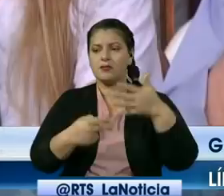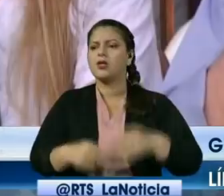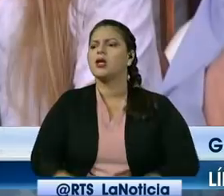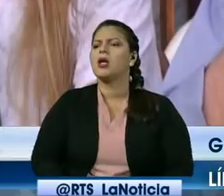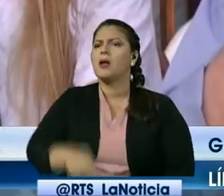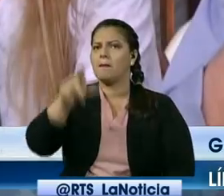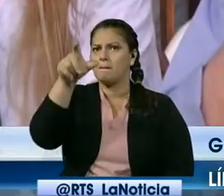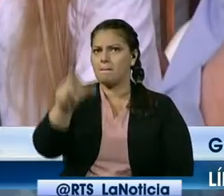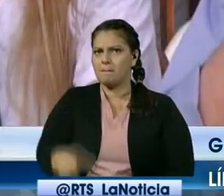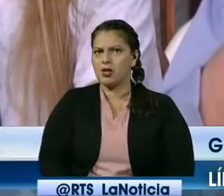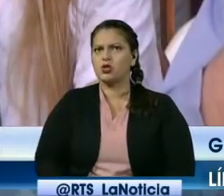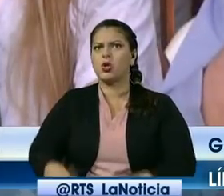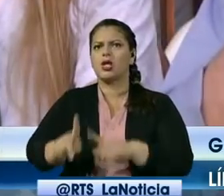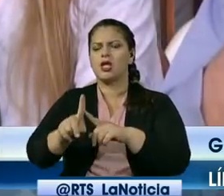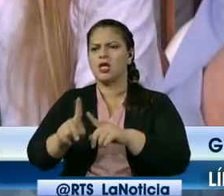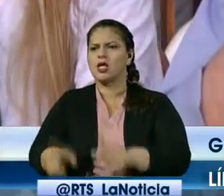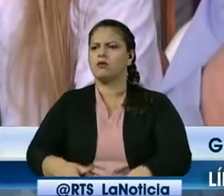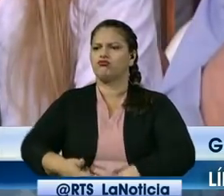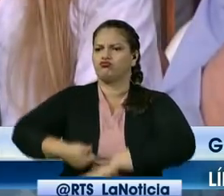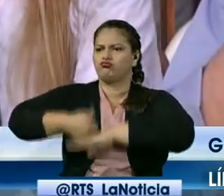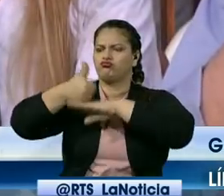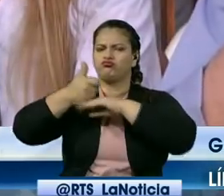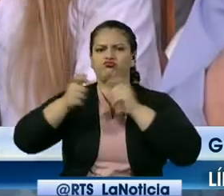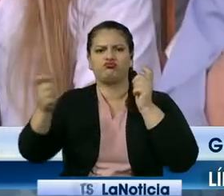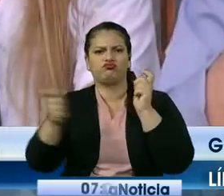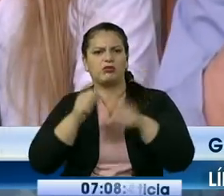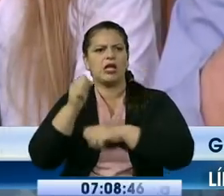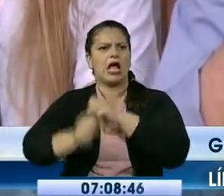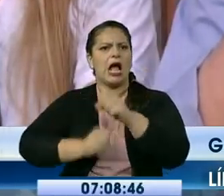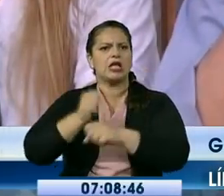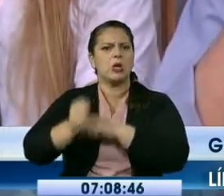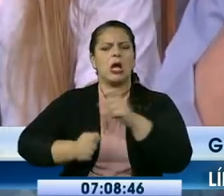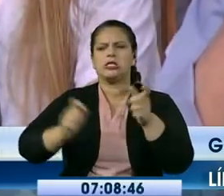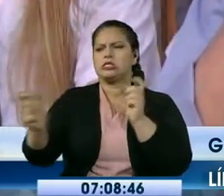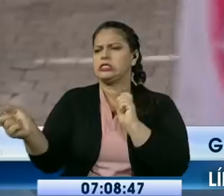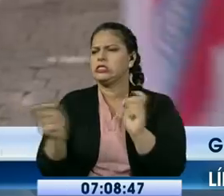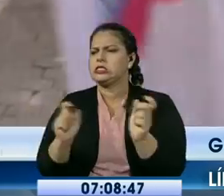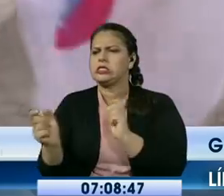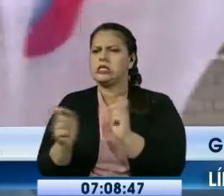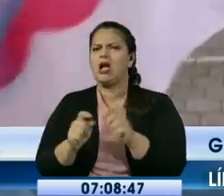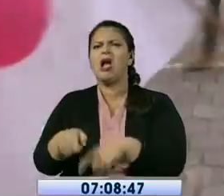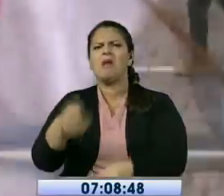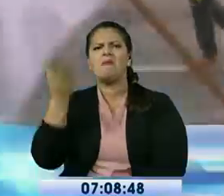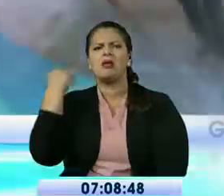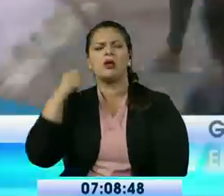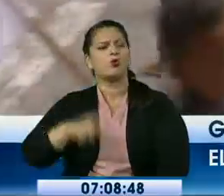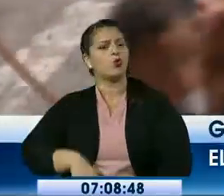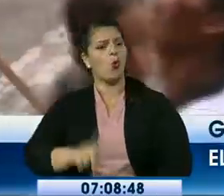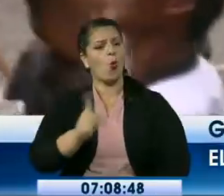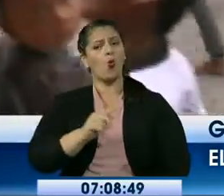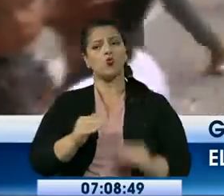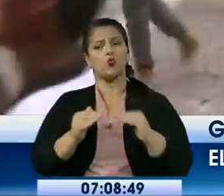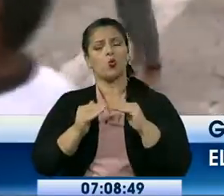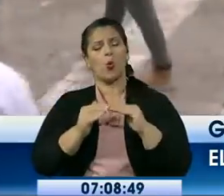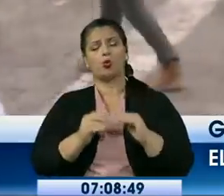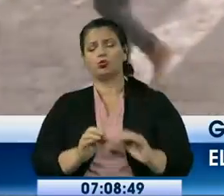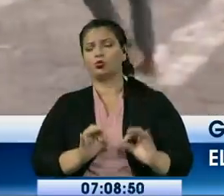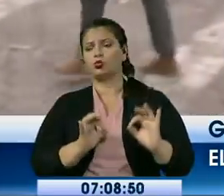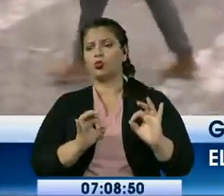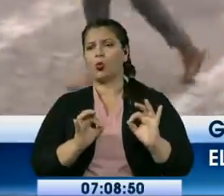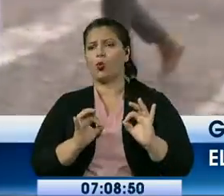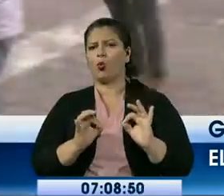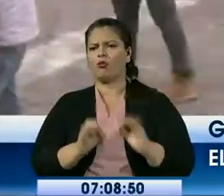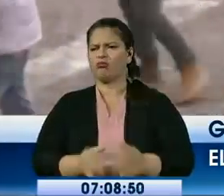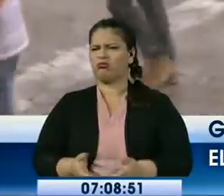dueños de partidos, no a la partidocracia, y hace exactamente lo mismo. Como también en la terminación de funciones del actual Consejo